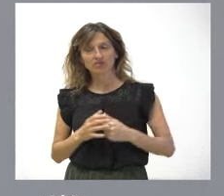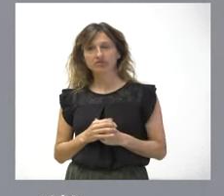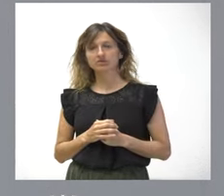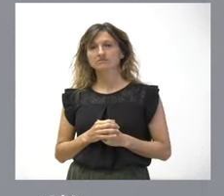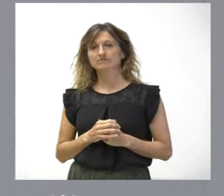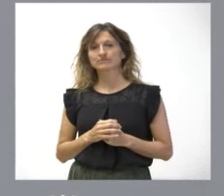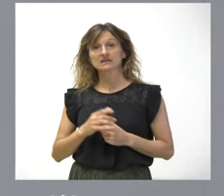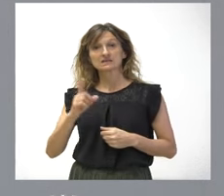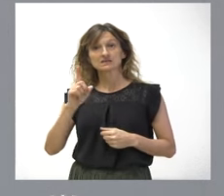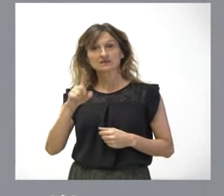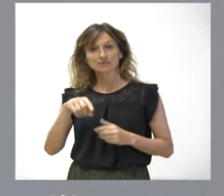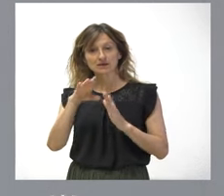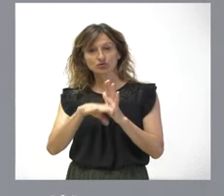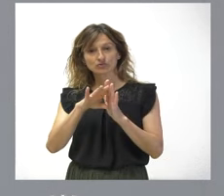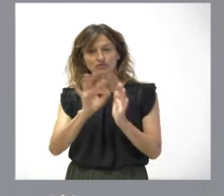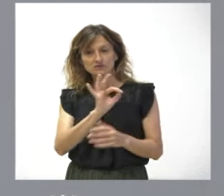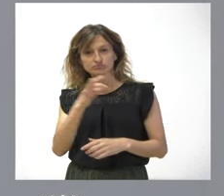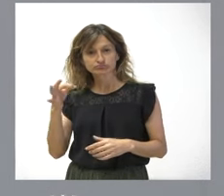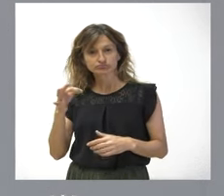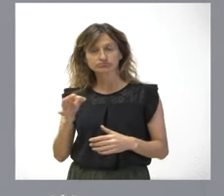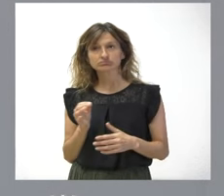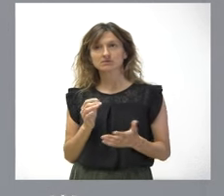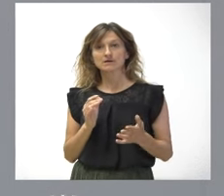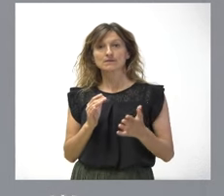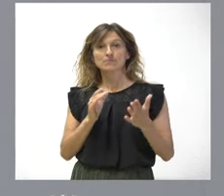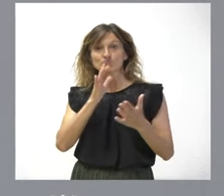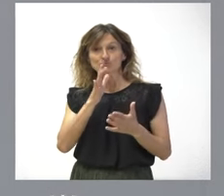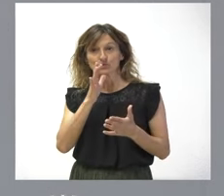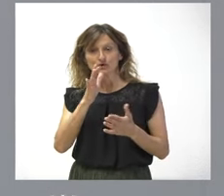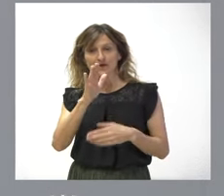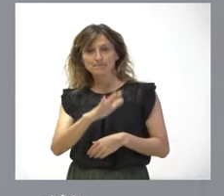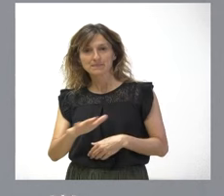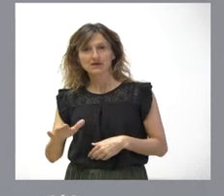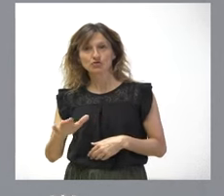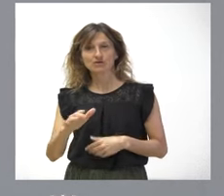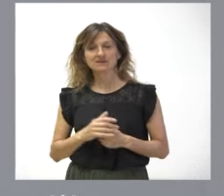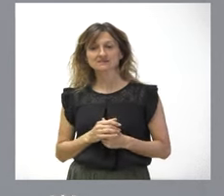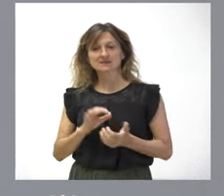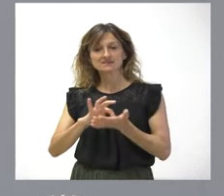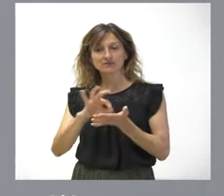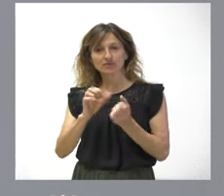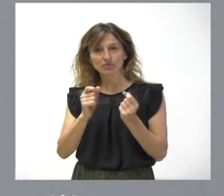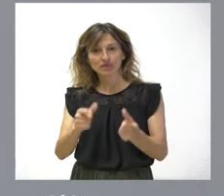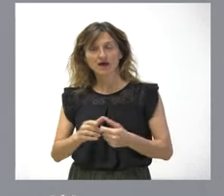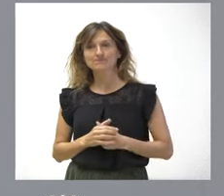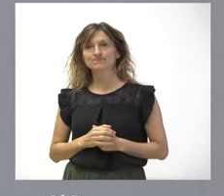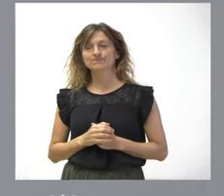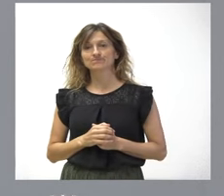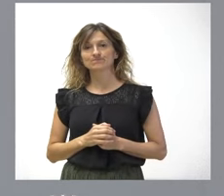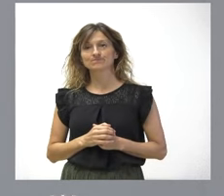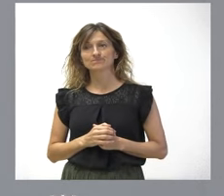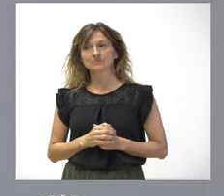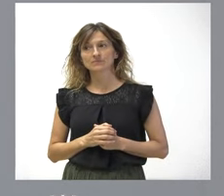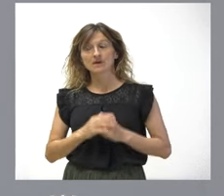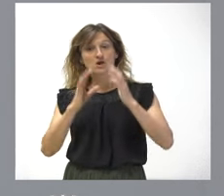también de eficacia para los menores que están recibiendo este servicio que lógicamente cualquier